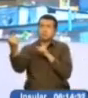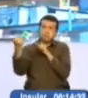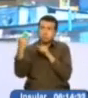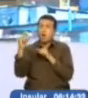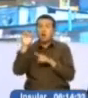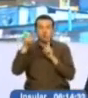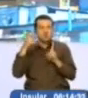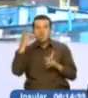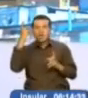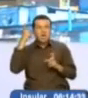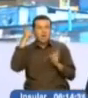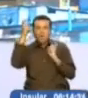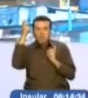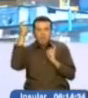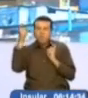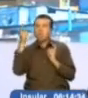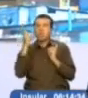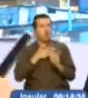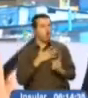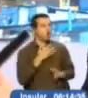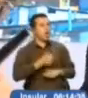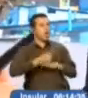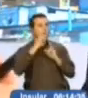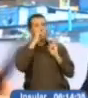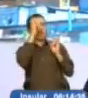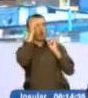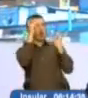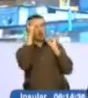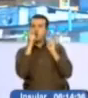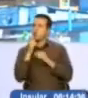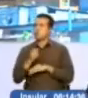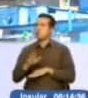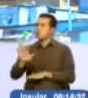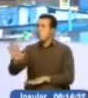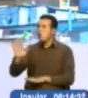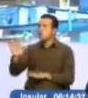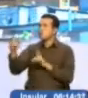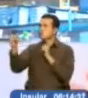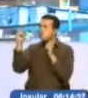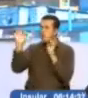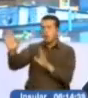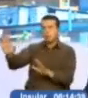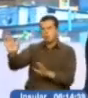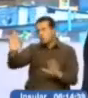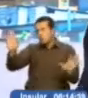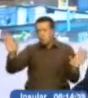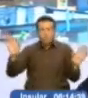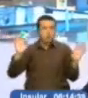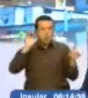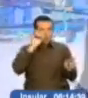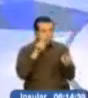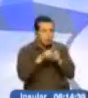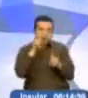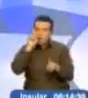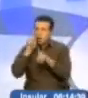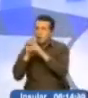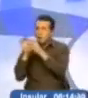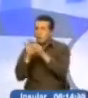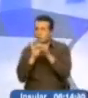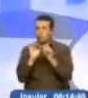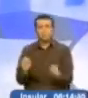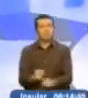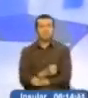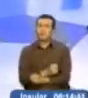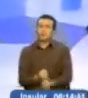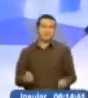el poder. Y de que eso es una realidad. Es decir, el problema es cuando nos ponemos políticamente correctos y decimos, no, no, aquí todo es consenso, seamos amigos. No, no se puede